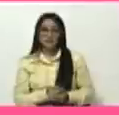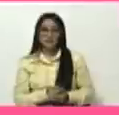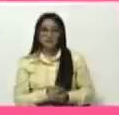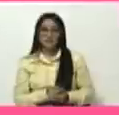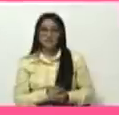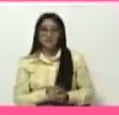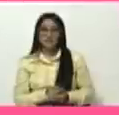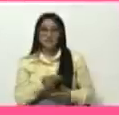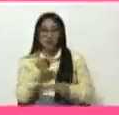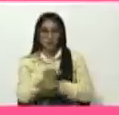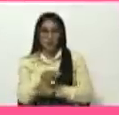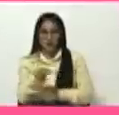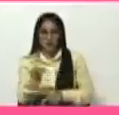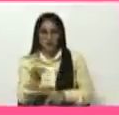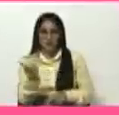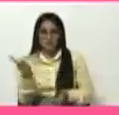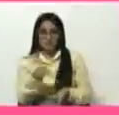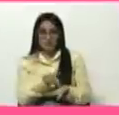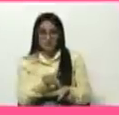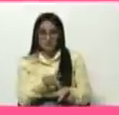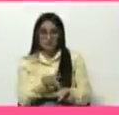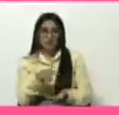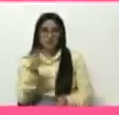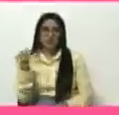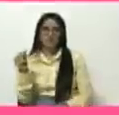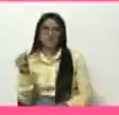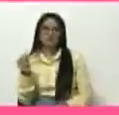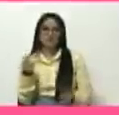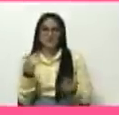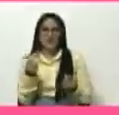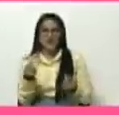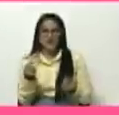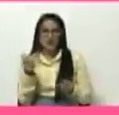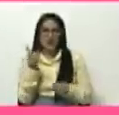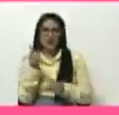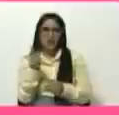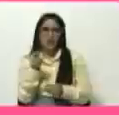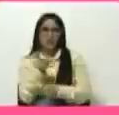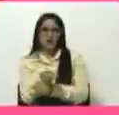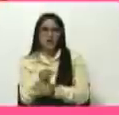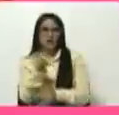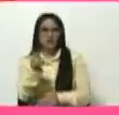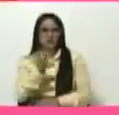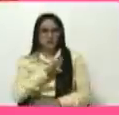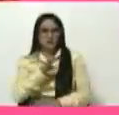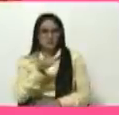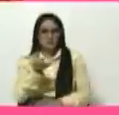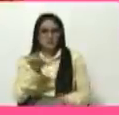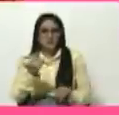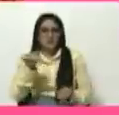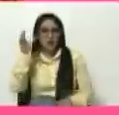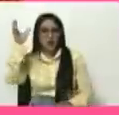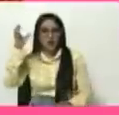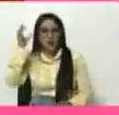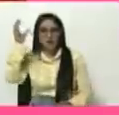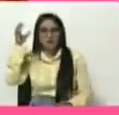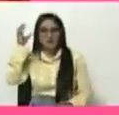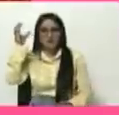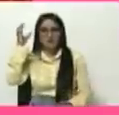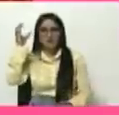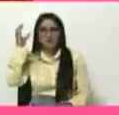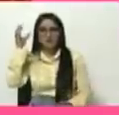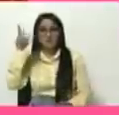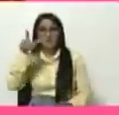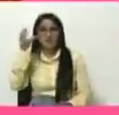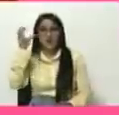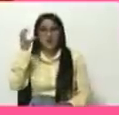¿Tú estás obligada, Ada? No. Nadie está obligado. Es pura conciencia, ¿ves? Y esa conciencia